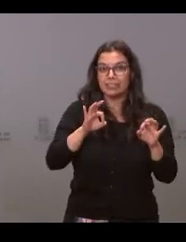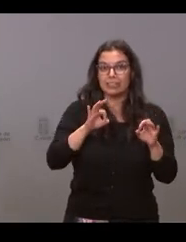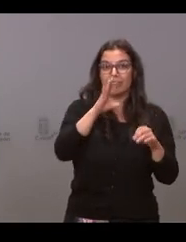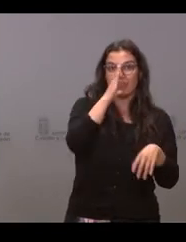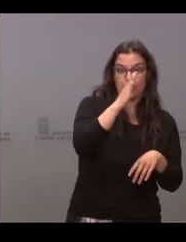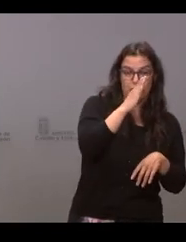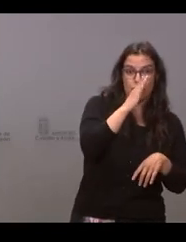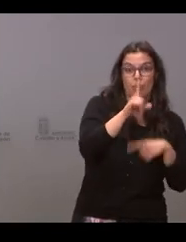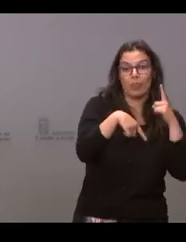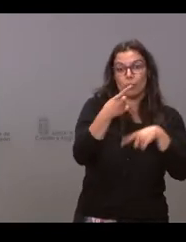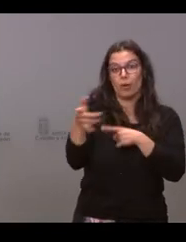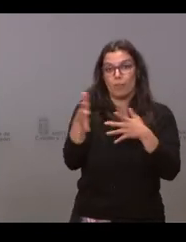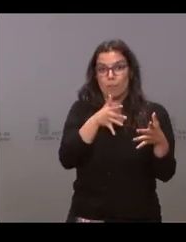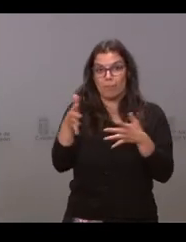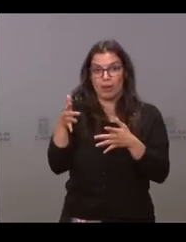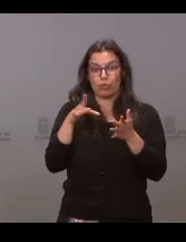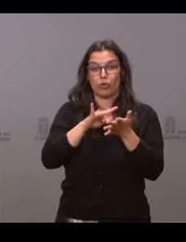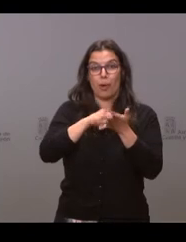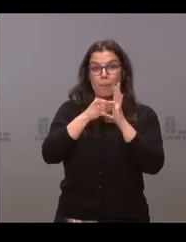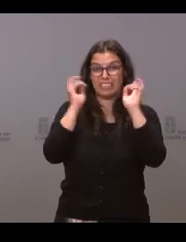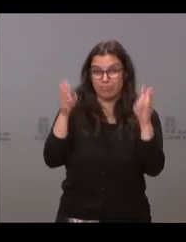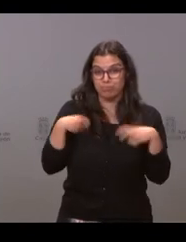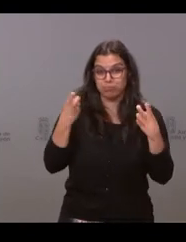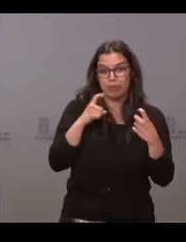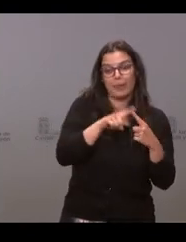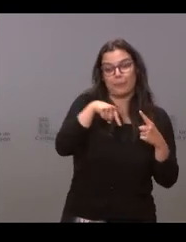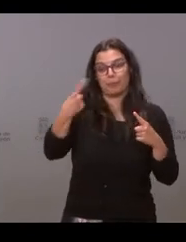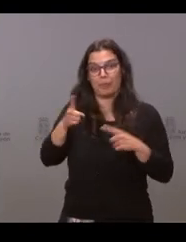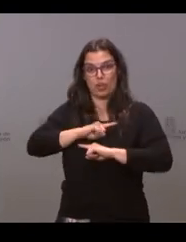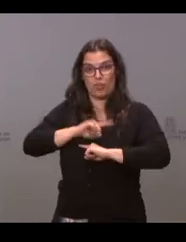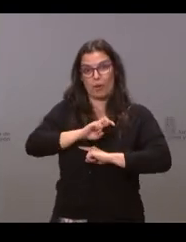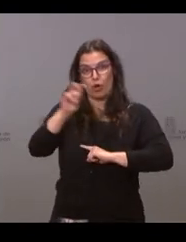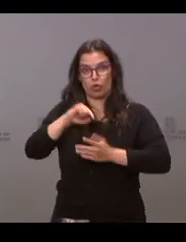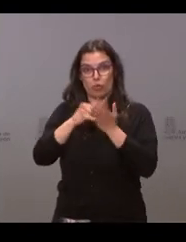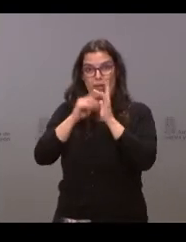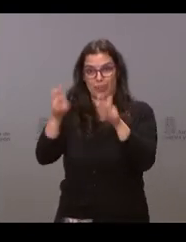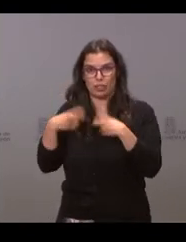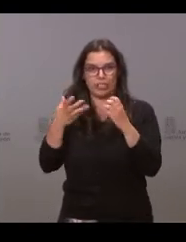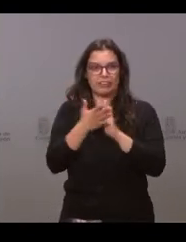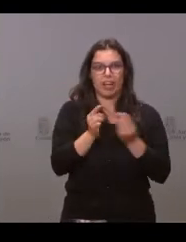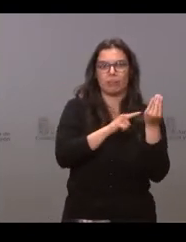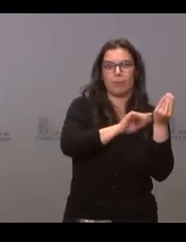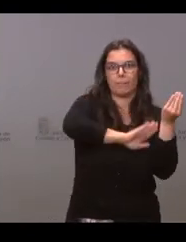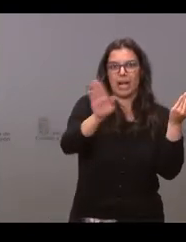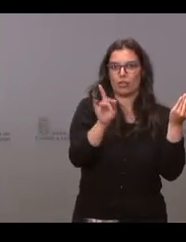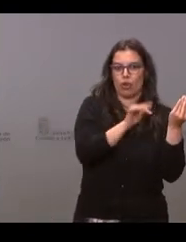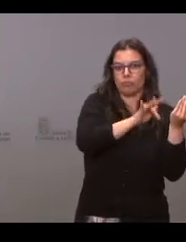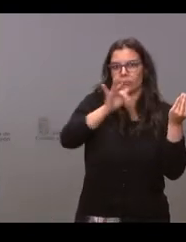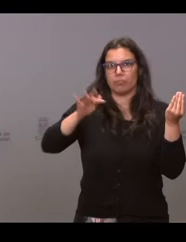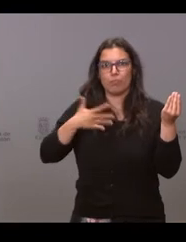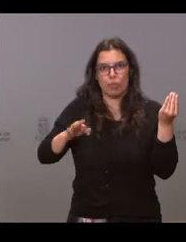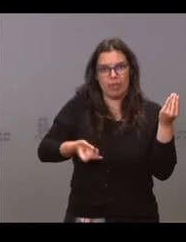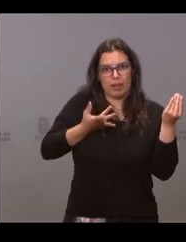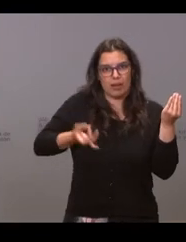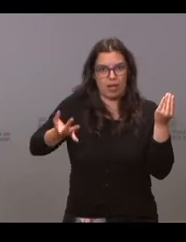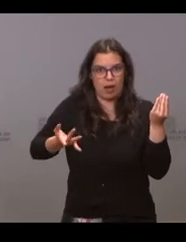hicimos un plan de choque en noviembre hicimos otro plan de choque es decir que con esto no se acaba todo que por lo tanto hay más